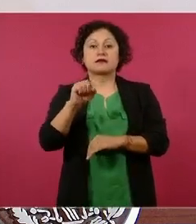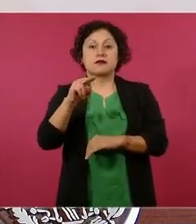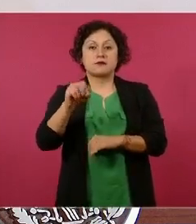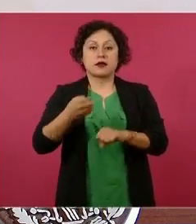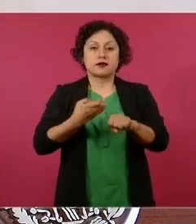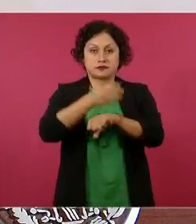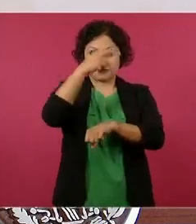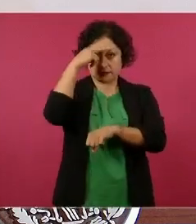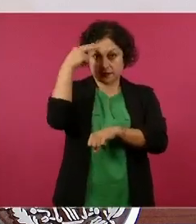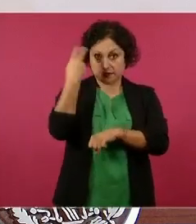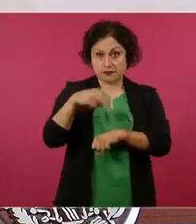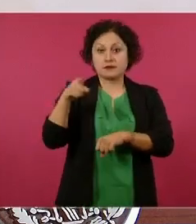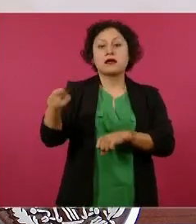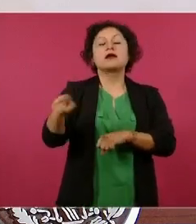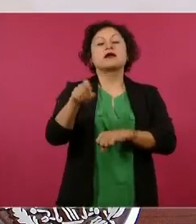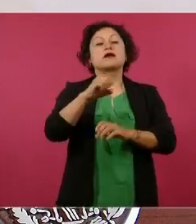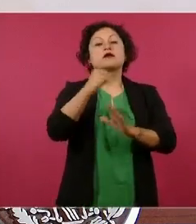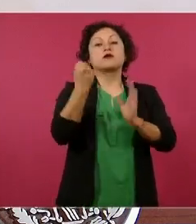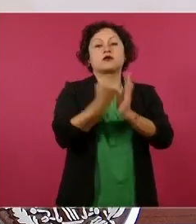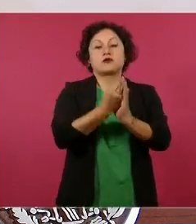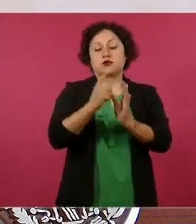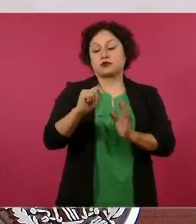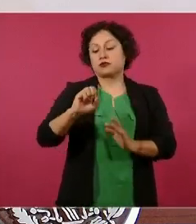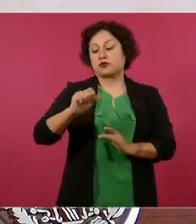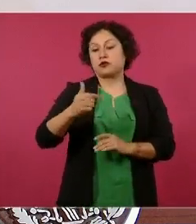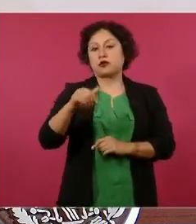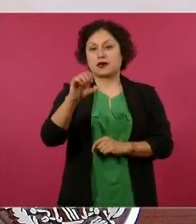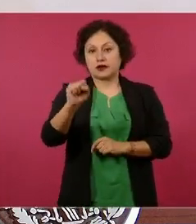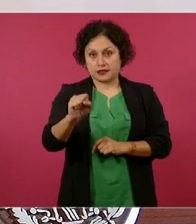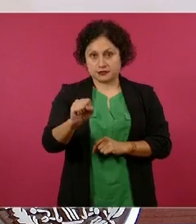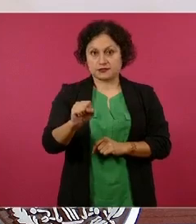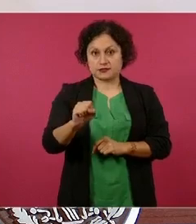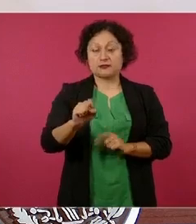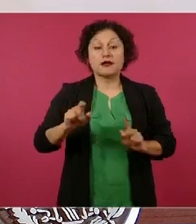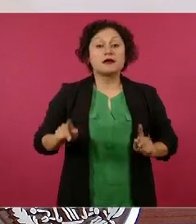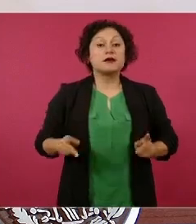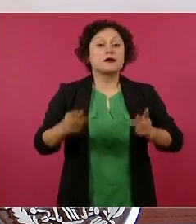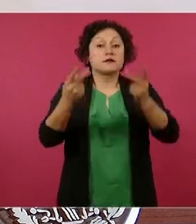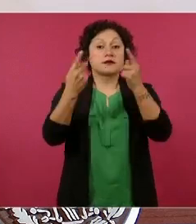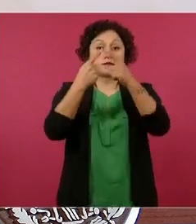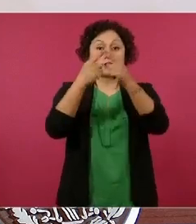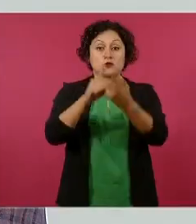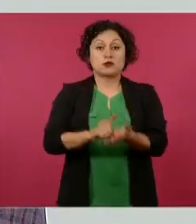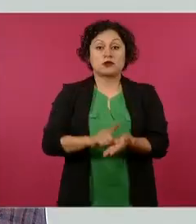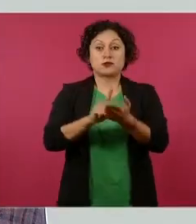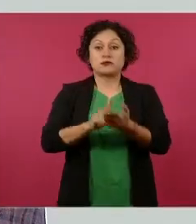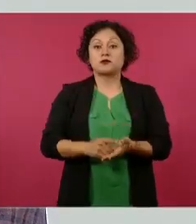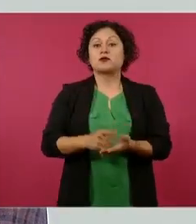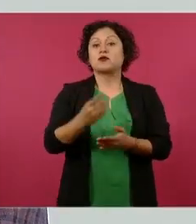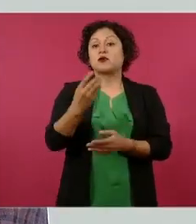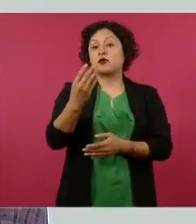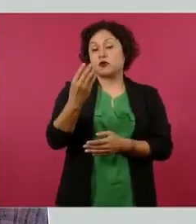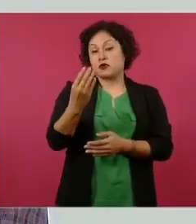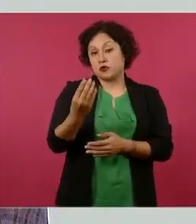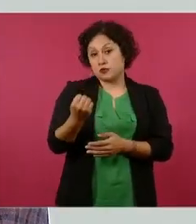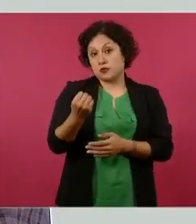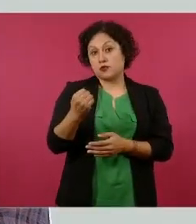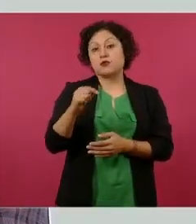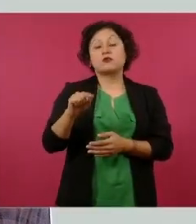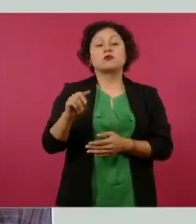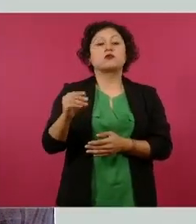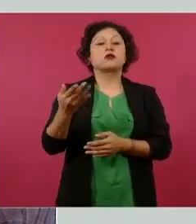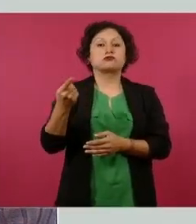Maya Gas, Tolgas SADCB, con el litro a 9.40 pesos, 40 centavos por debajo de su